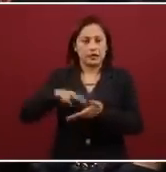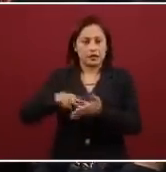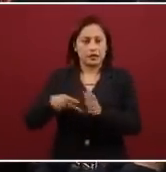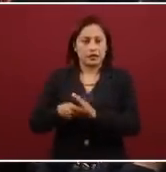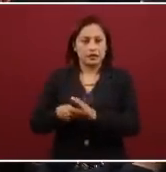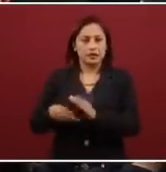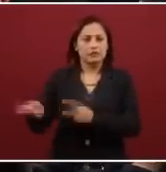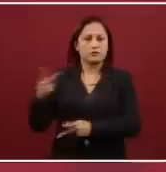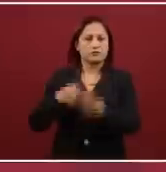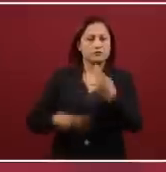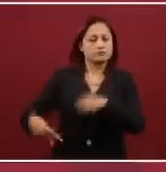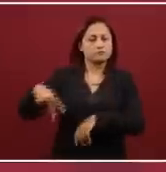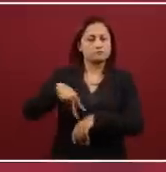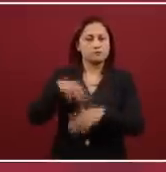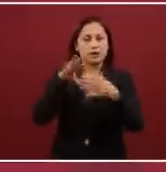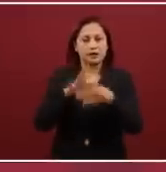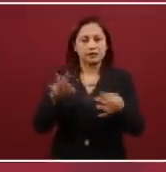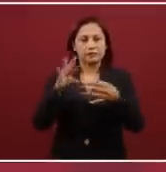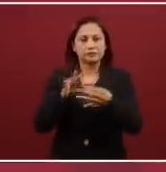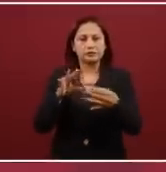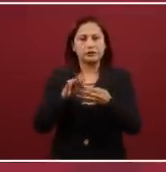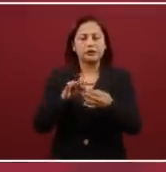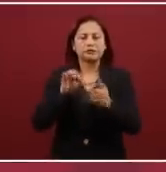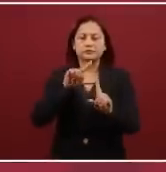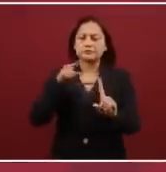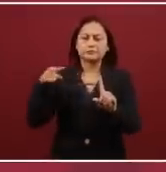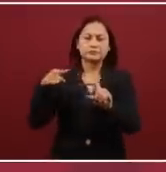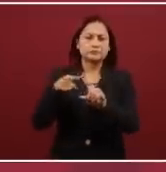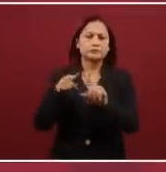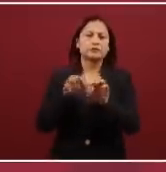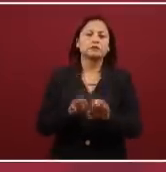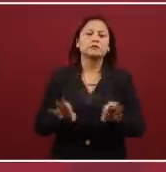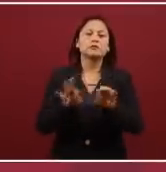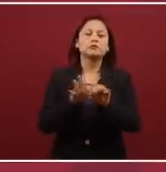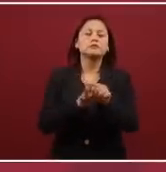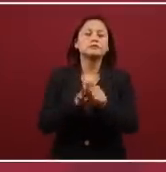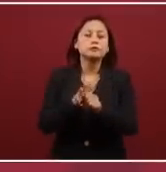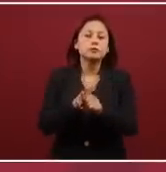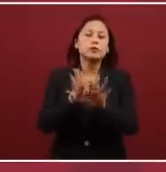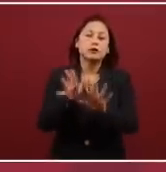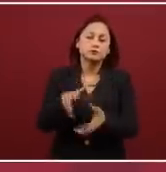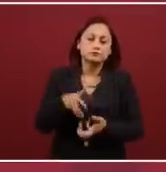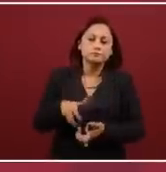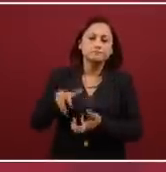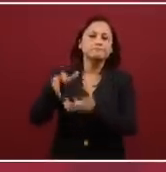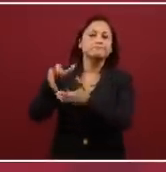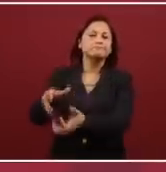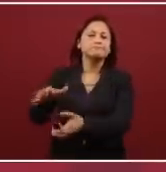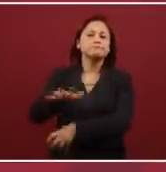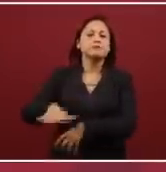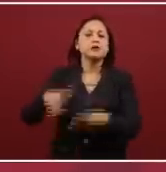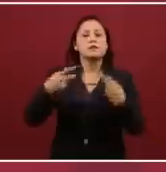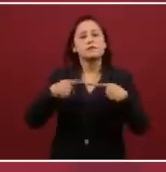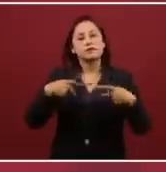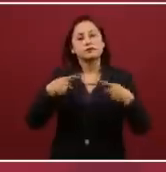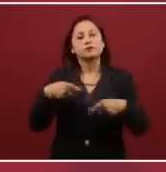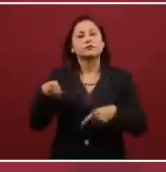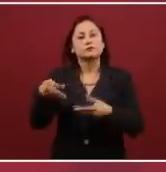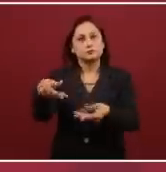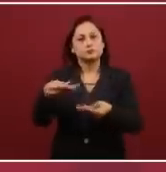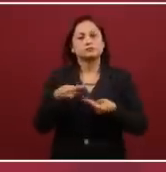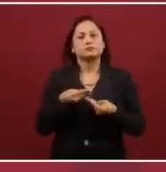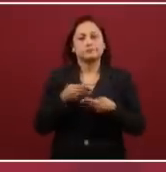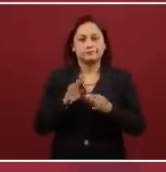realmente a la gente, que le llegue el apoyo a la gente. Esa es una de las cosas